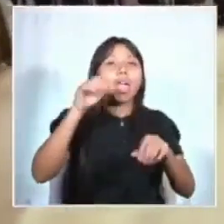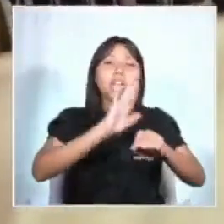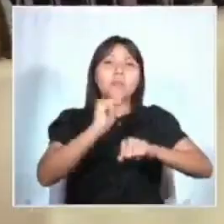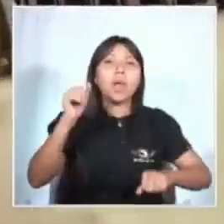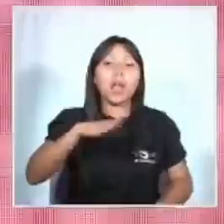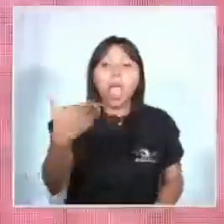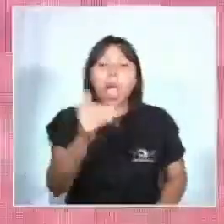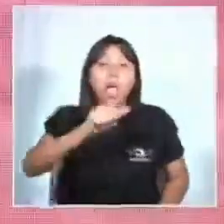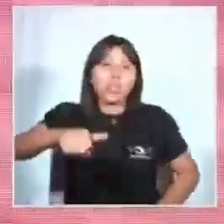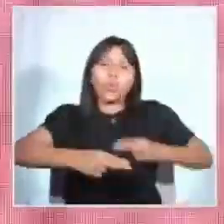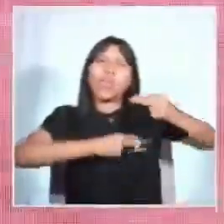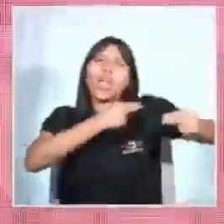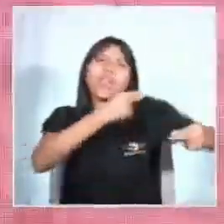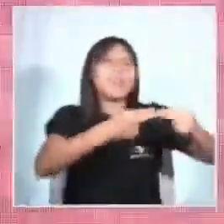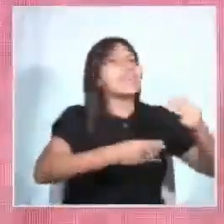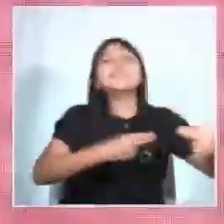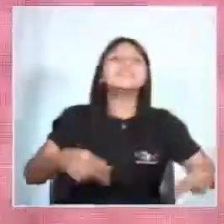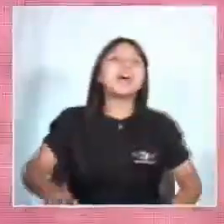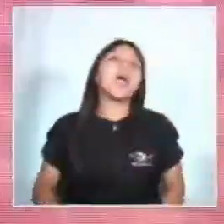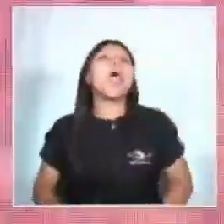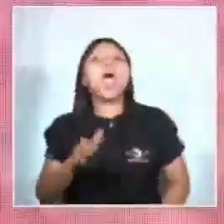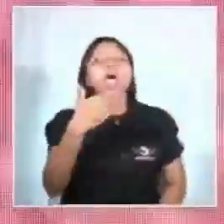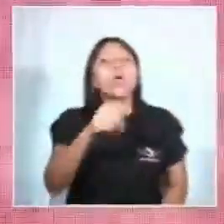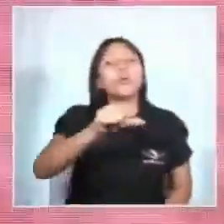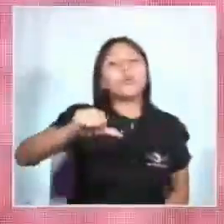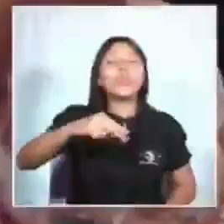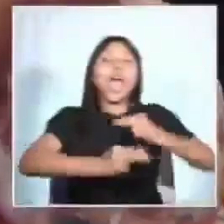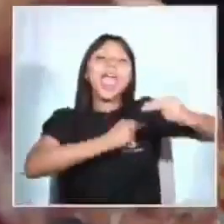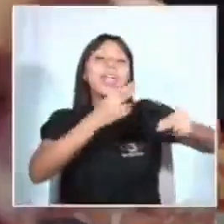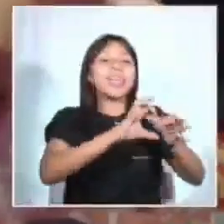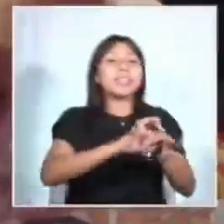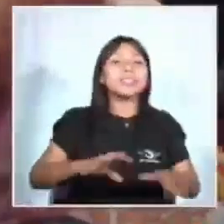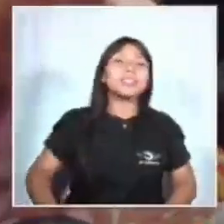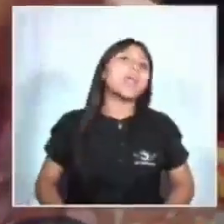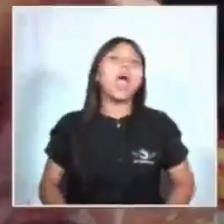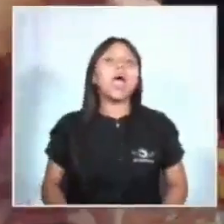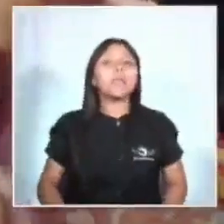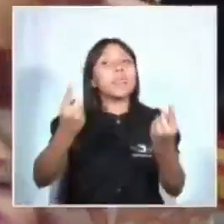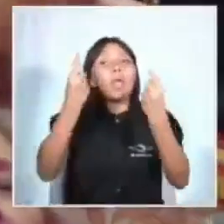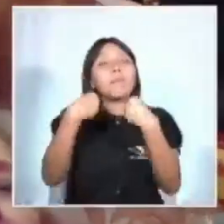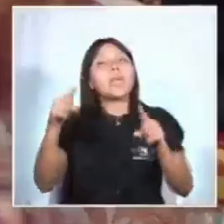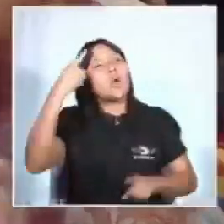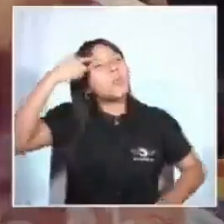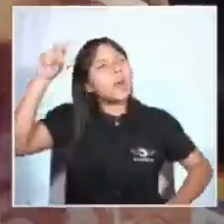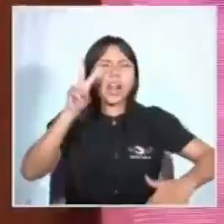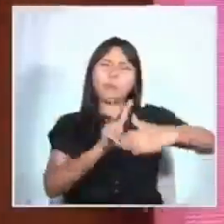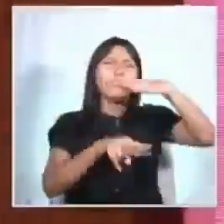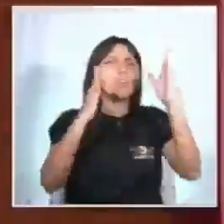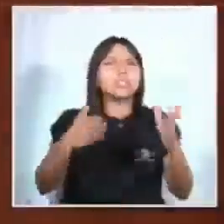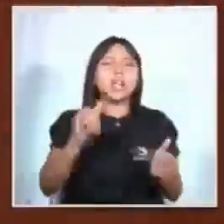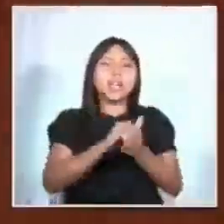una herencia de victoria, una herencia de éxito. Vengo para para profetizar que gente